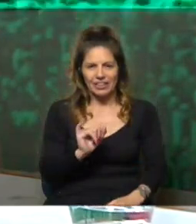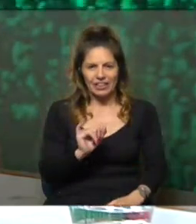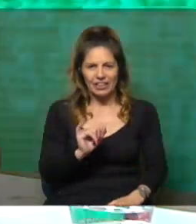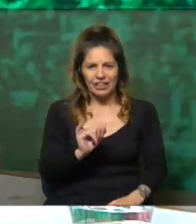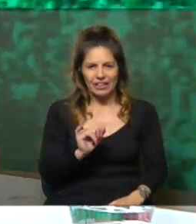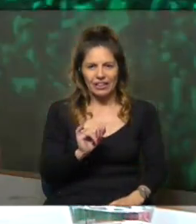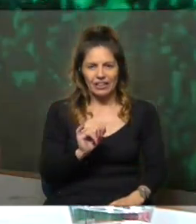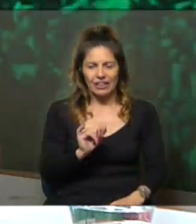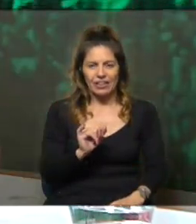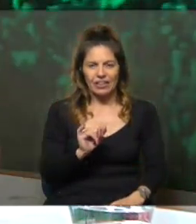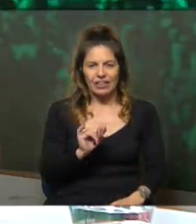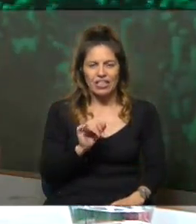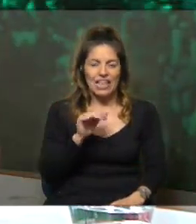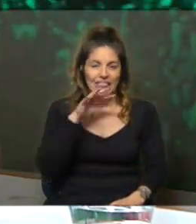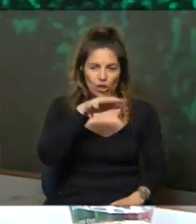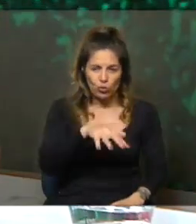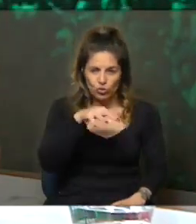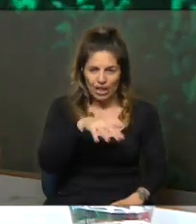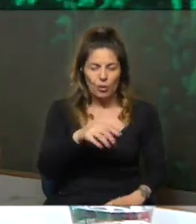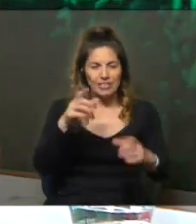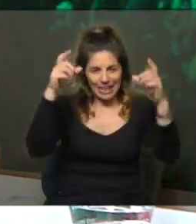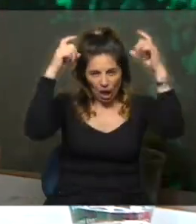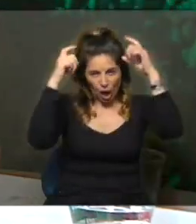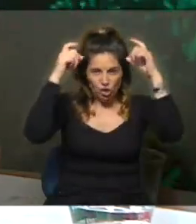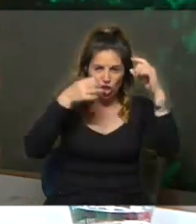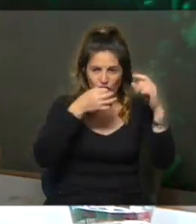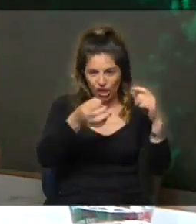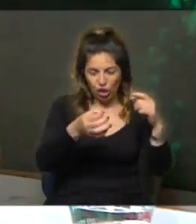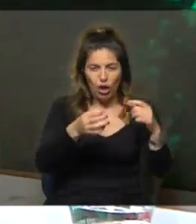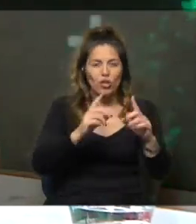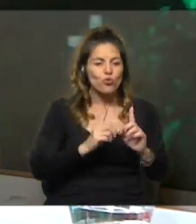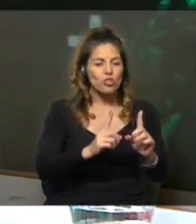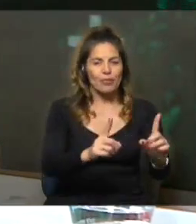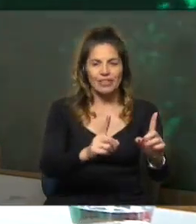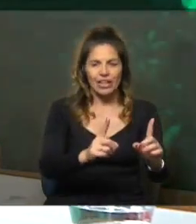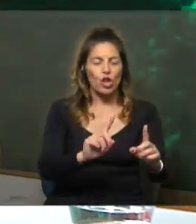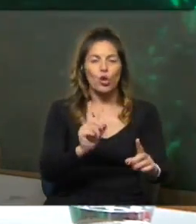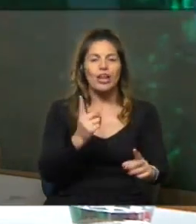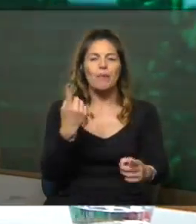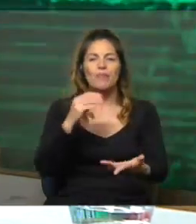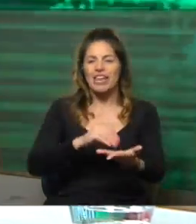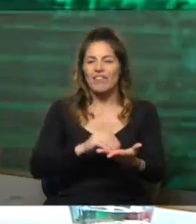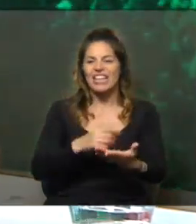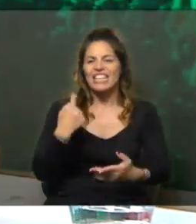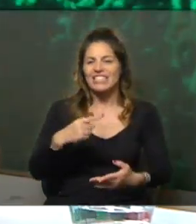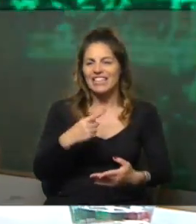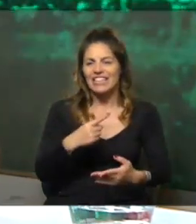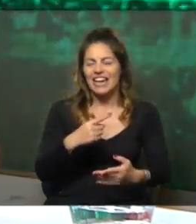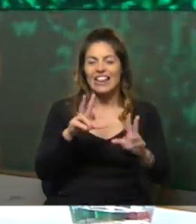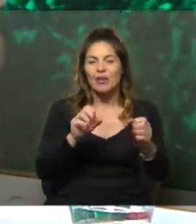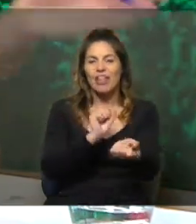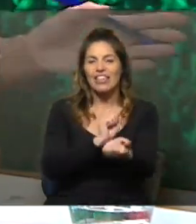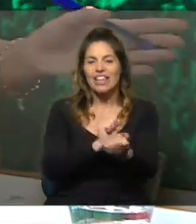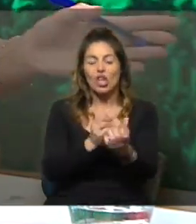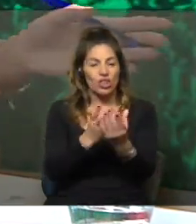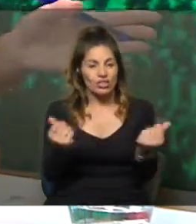barni pero ya dijo el oso barni en un cementerio eh No es la primera vez que ya niega el tema de los detenidos desaparecidos es brutal